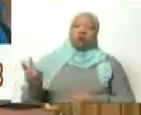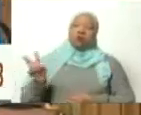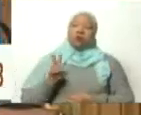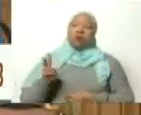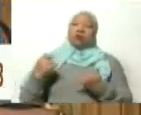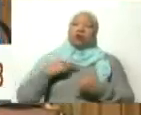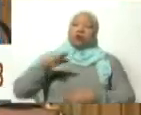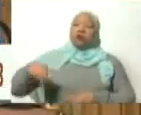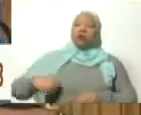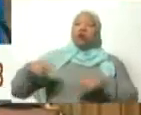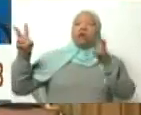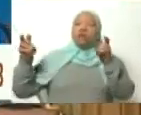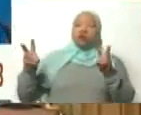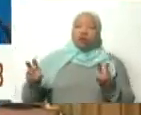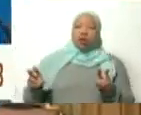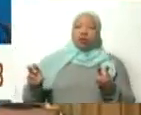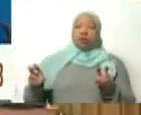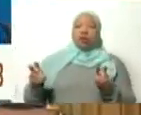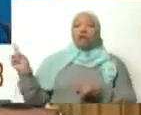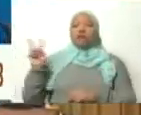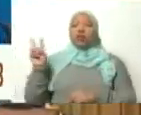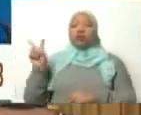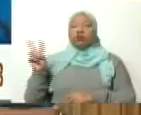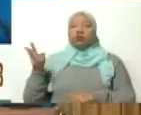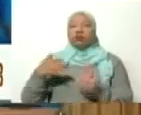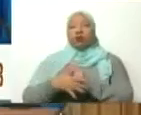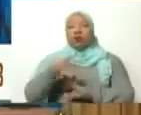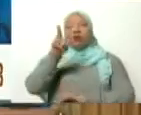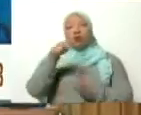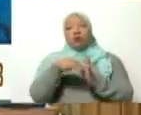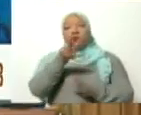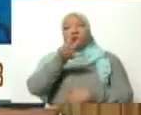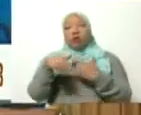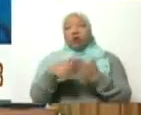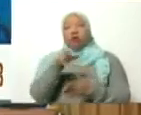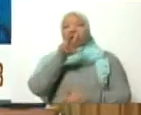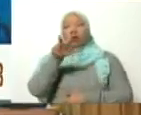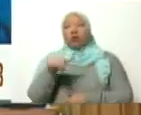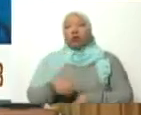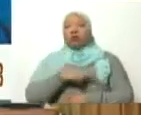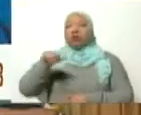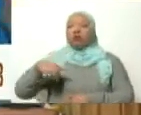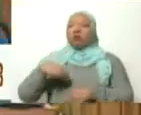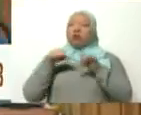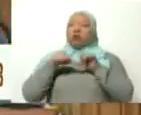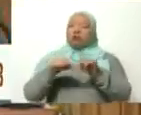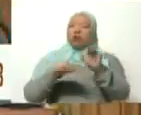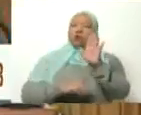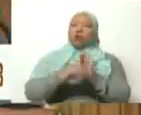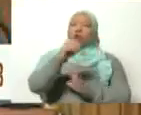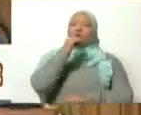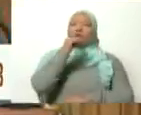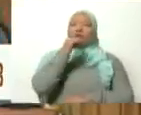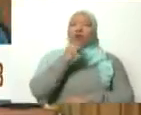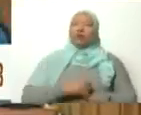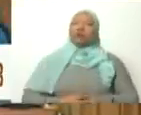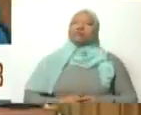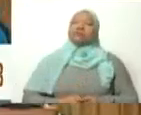que nuevos proyectos para nuestra Venezuela en el 2023. Y nosotros seguiremos creciendo por